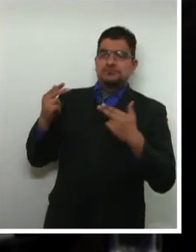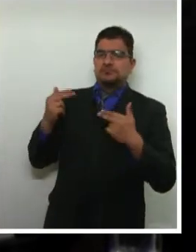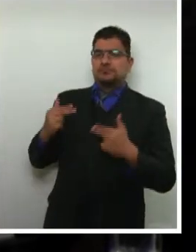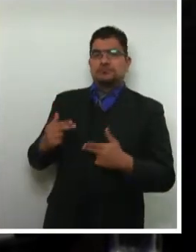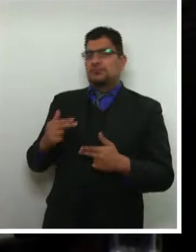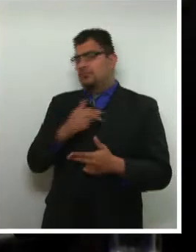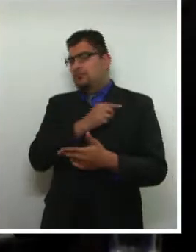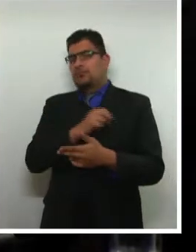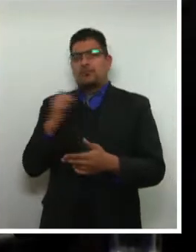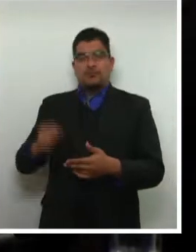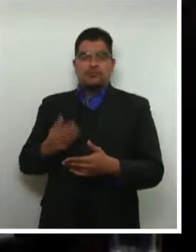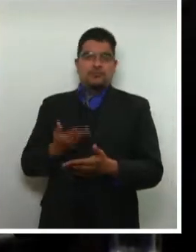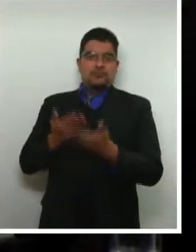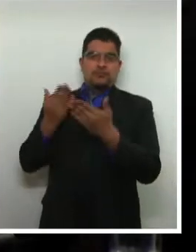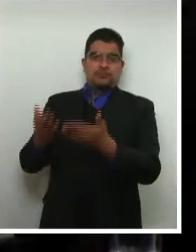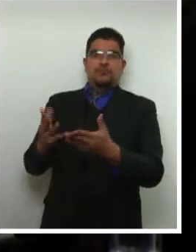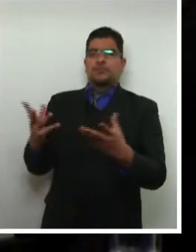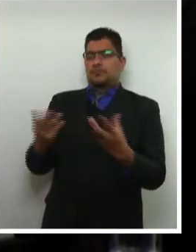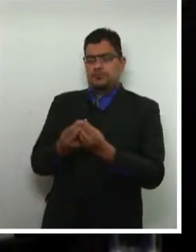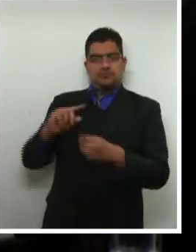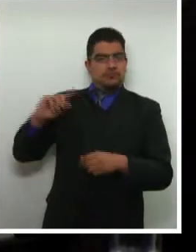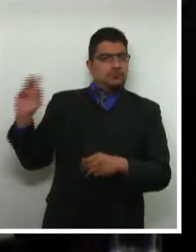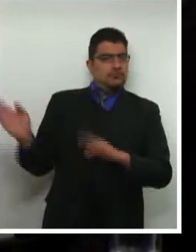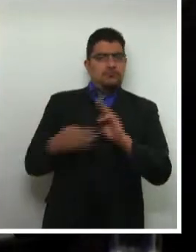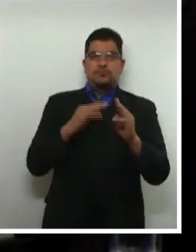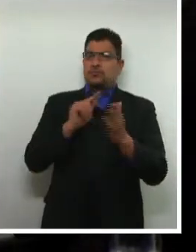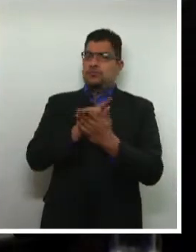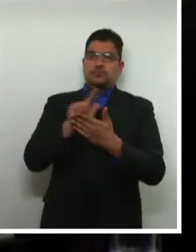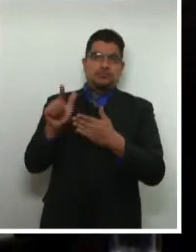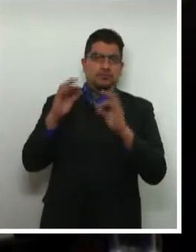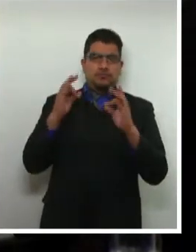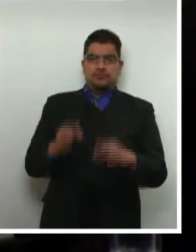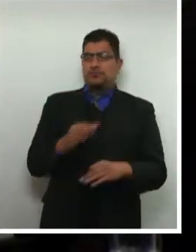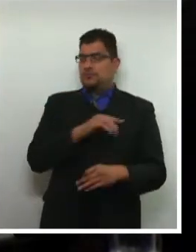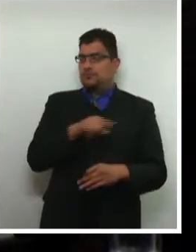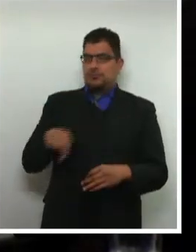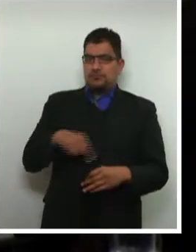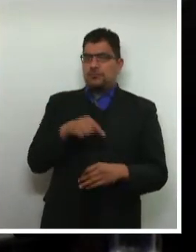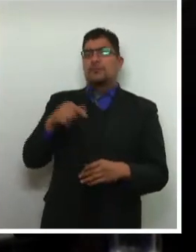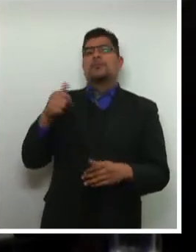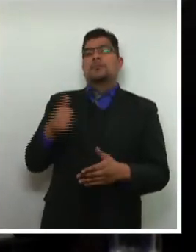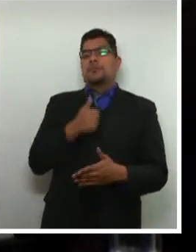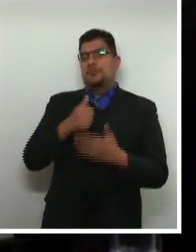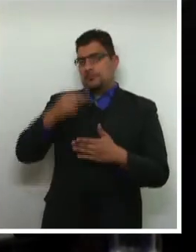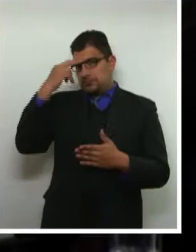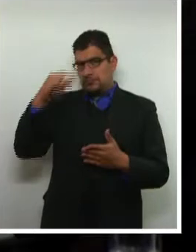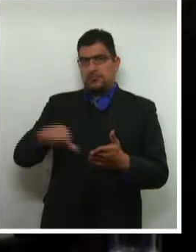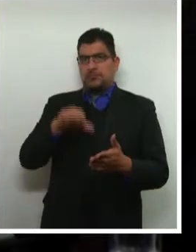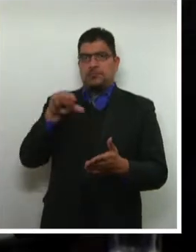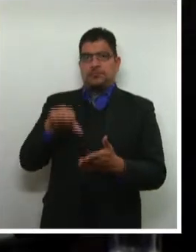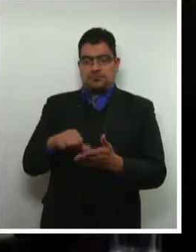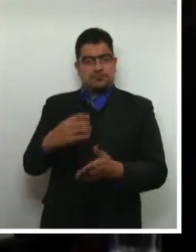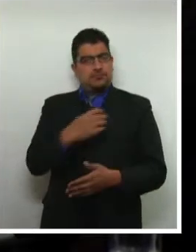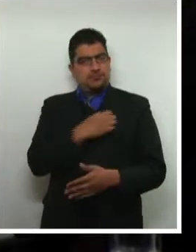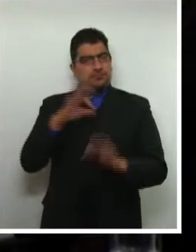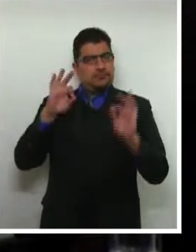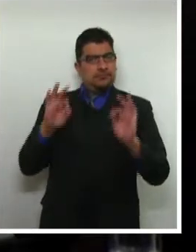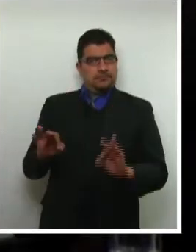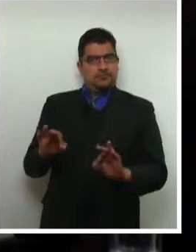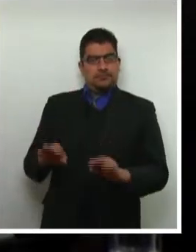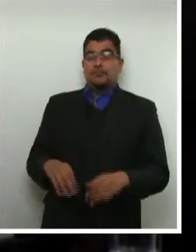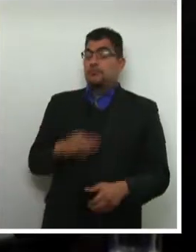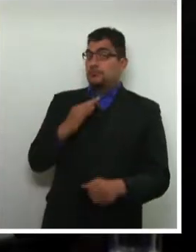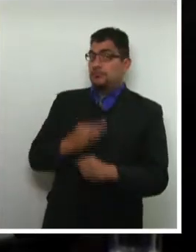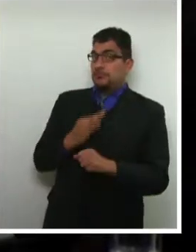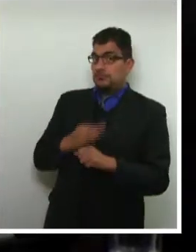obligaciones que constituyen la universalidad jurídica de la capital del país. Este artículo establece que la memoria